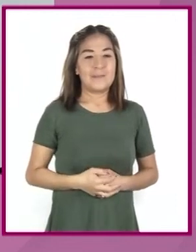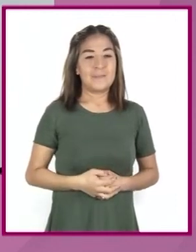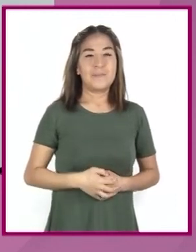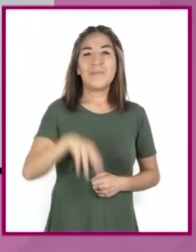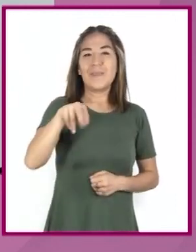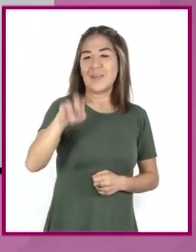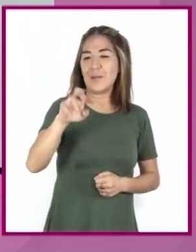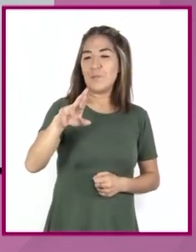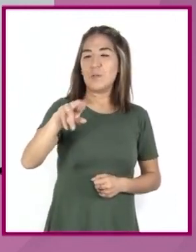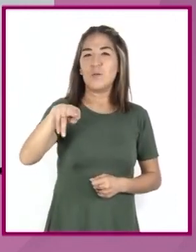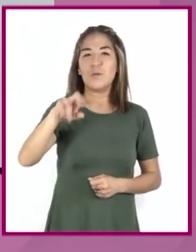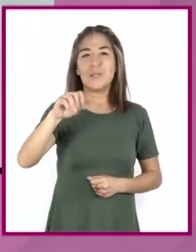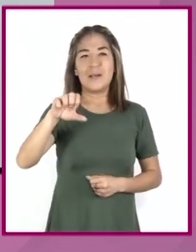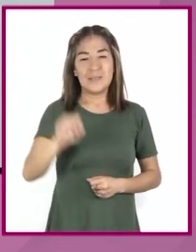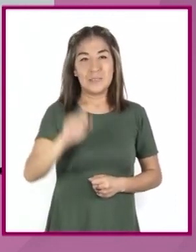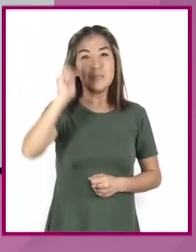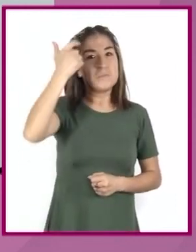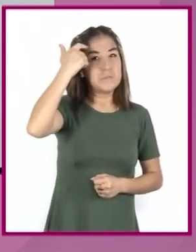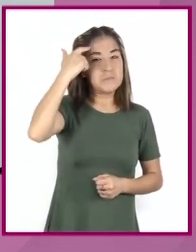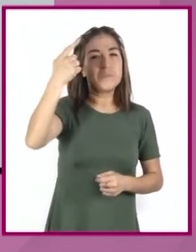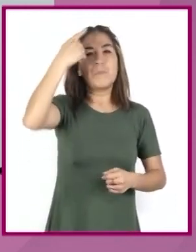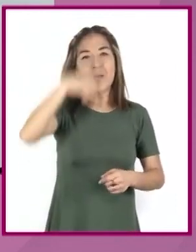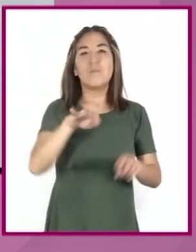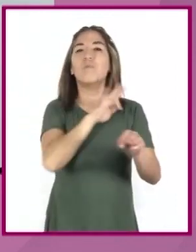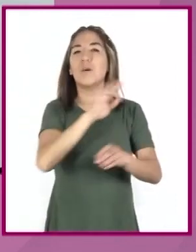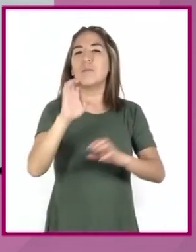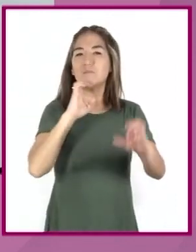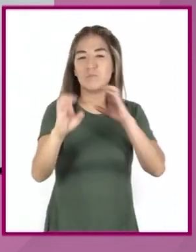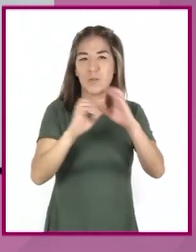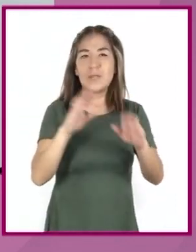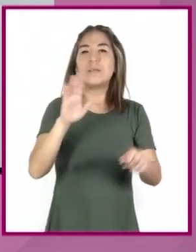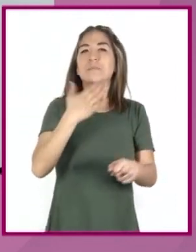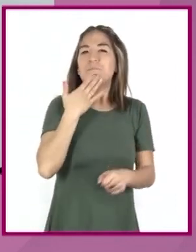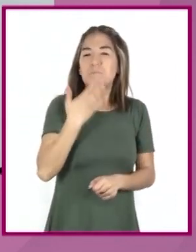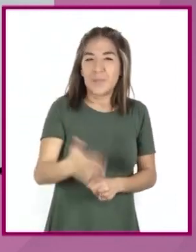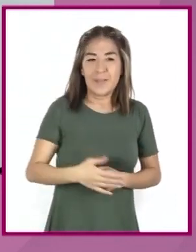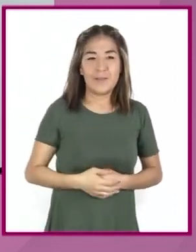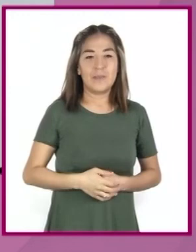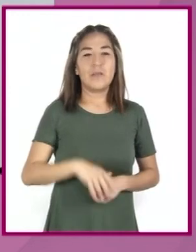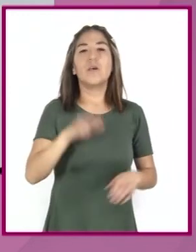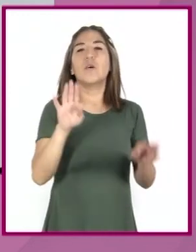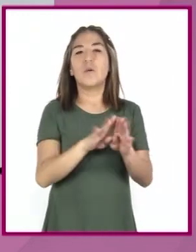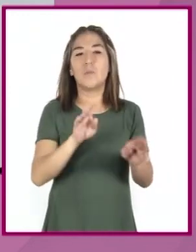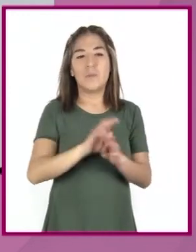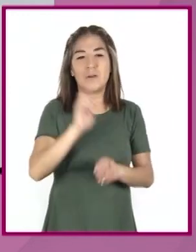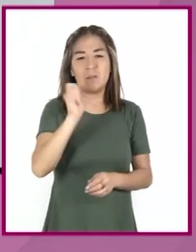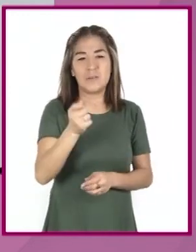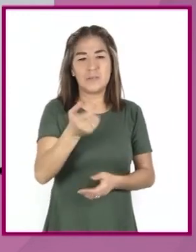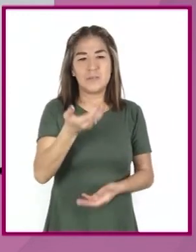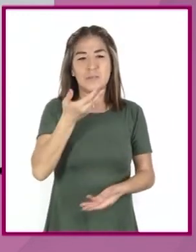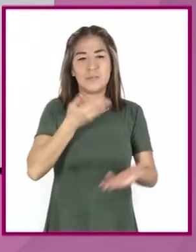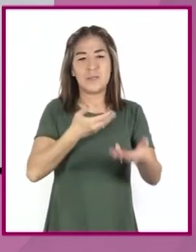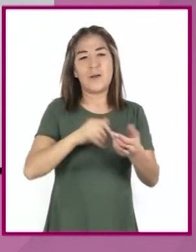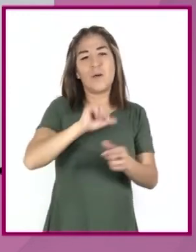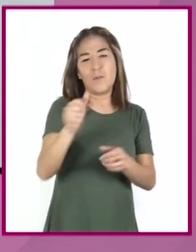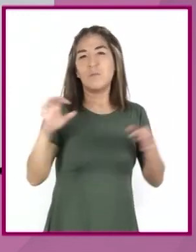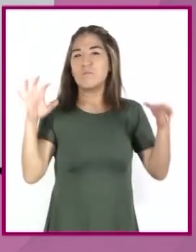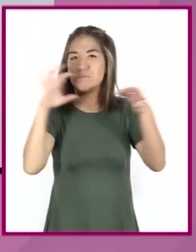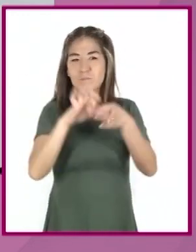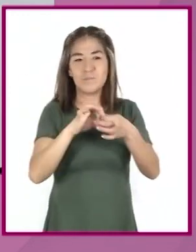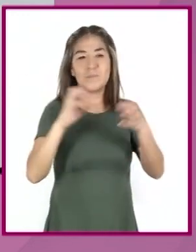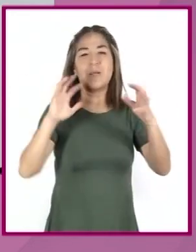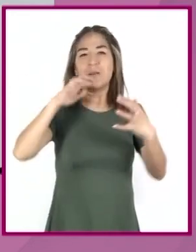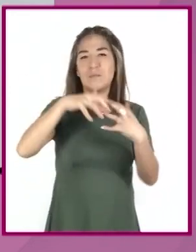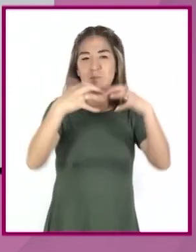Neuronas. Las neuronas tienen la capacidad de comunicarse con precisión, rapidez y a larga distancia con otras células, ya